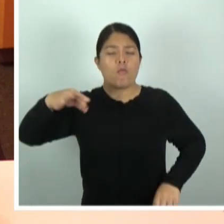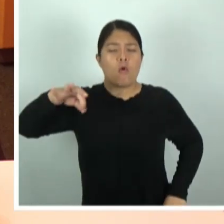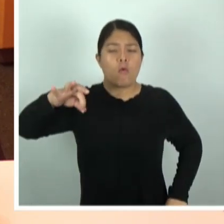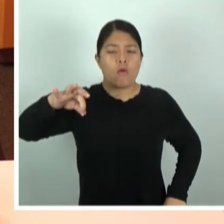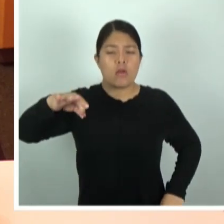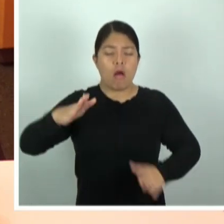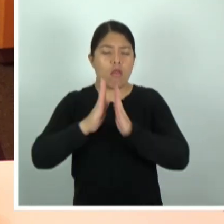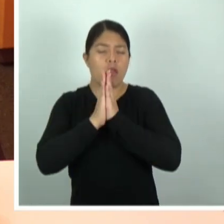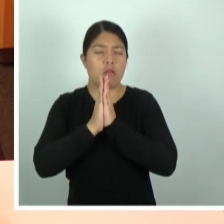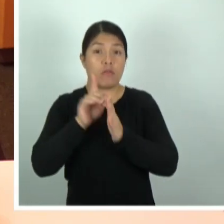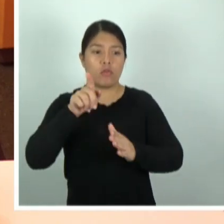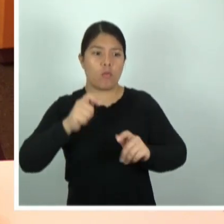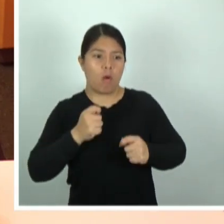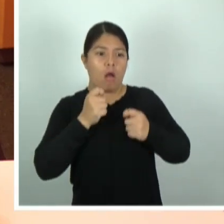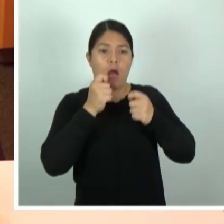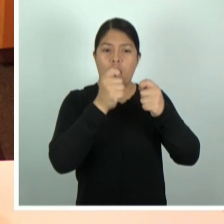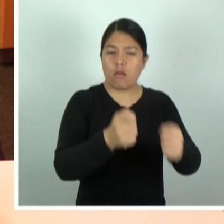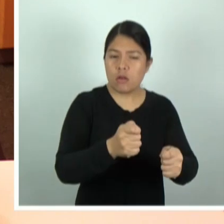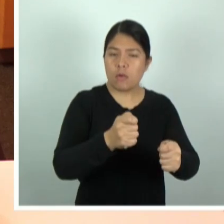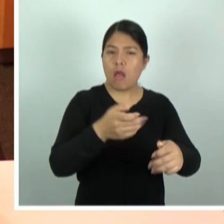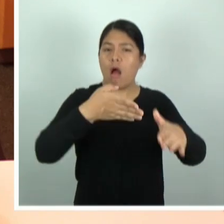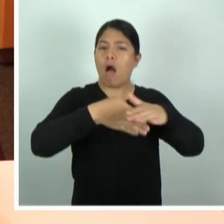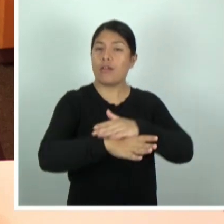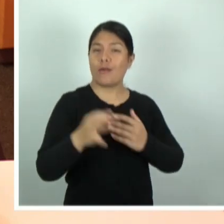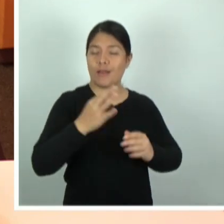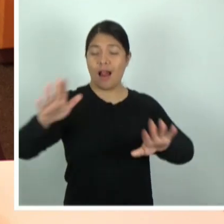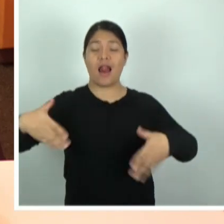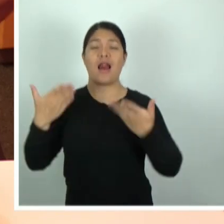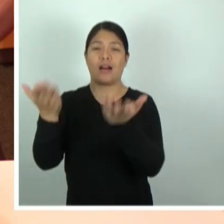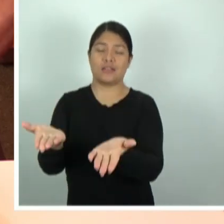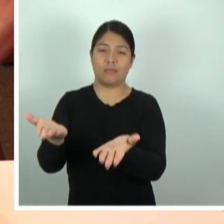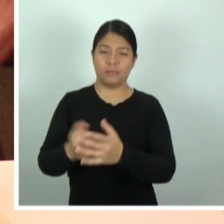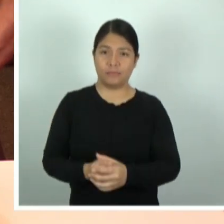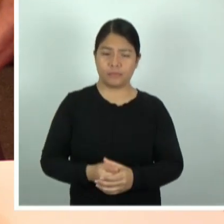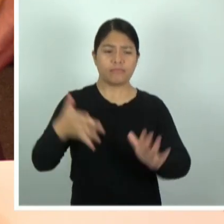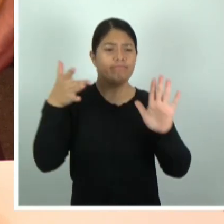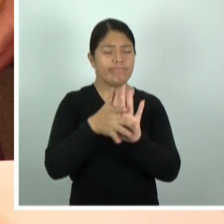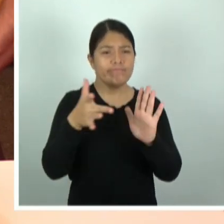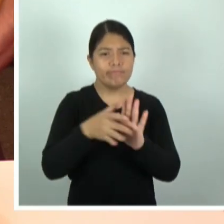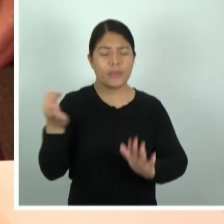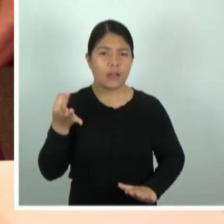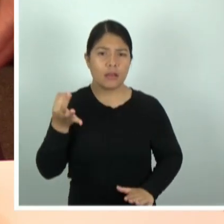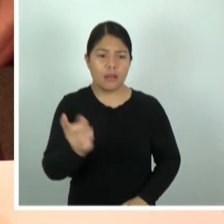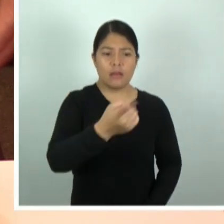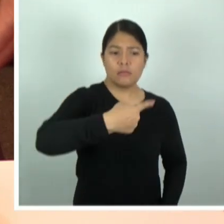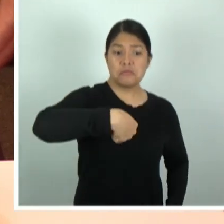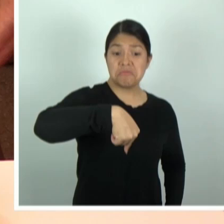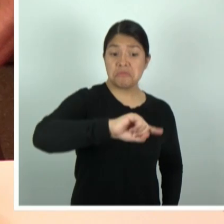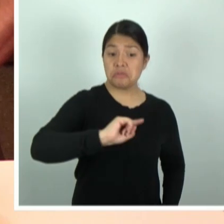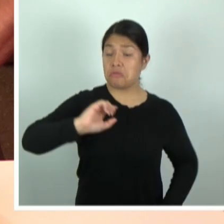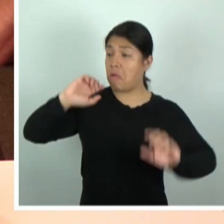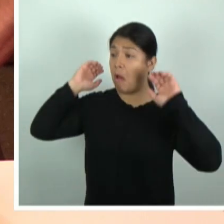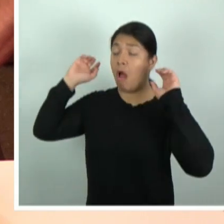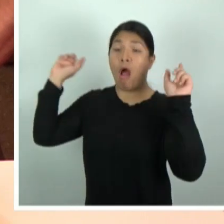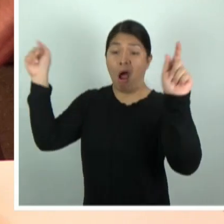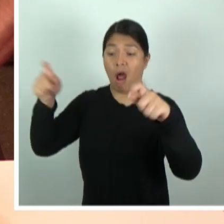la santidad es por la gracia. Significa, ya que nosotros no lo conseguimos